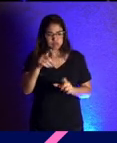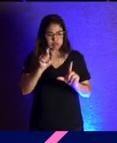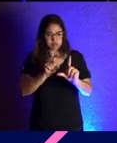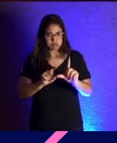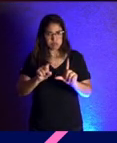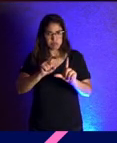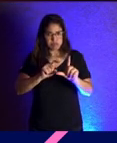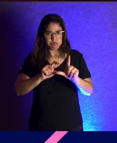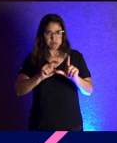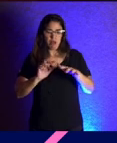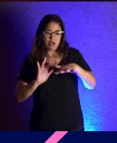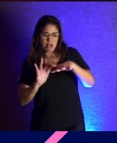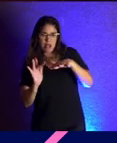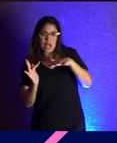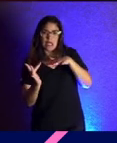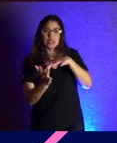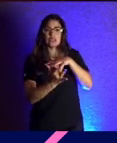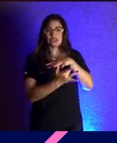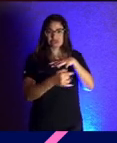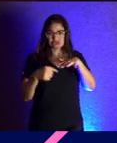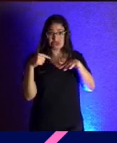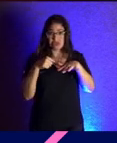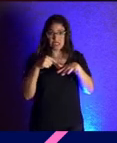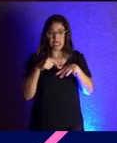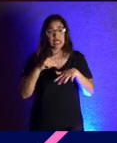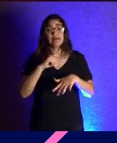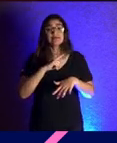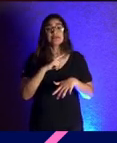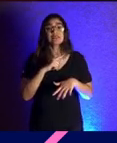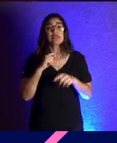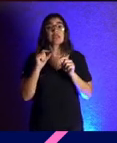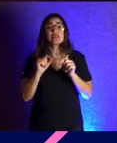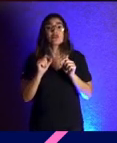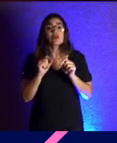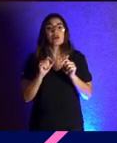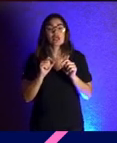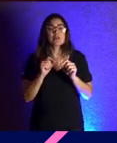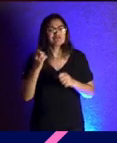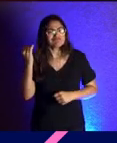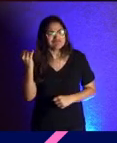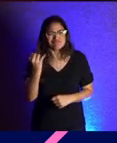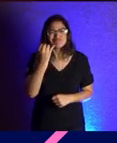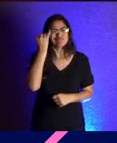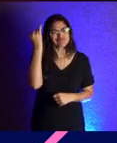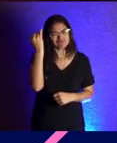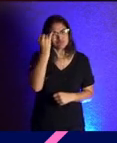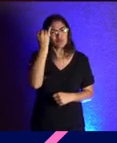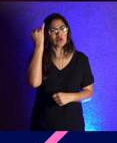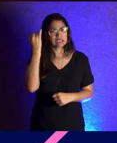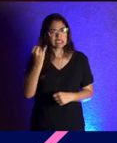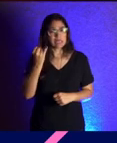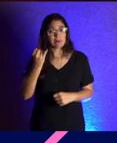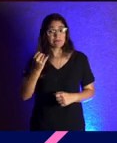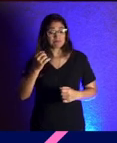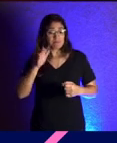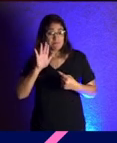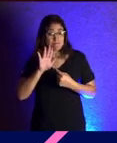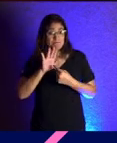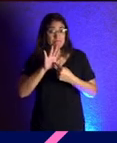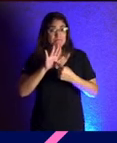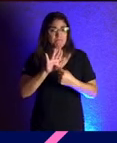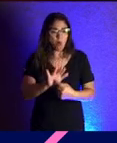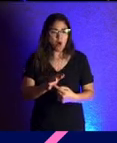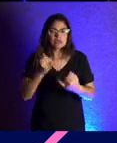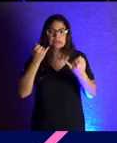sociales, puede hacer un papel relevante, tanto para los accesos como para quitarnos el acceso a este tipo